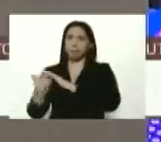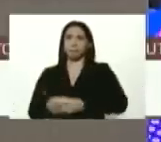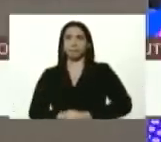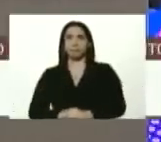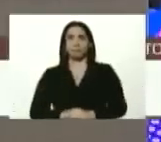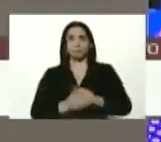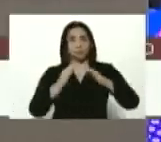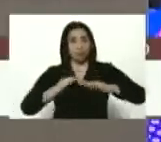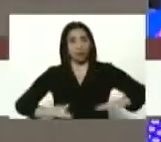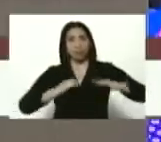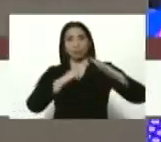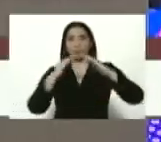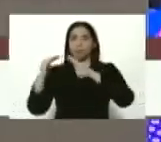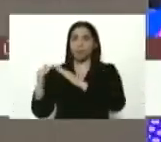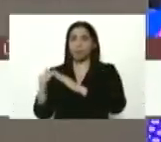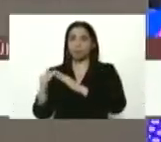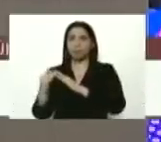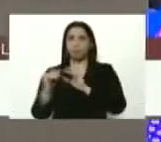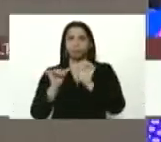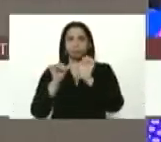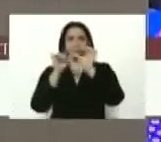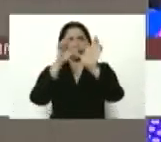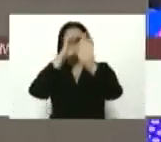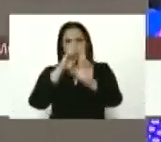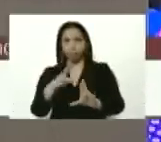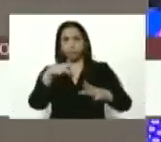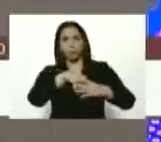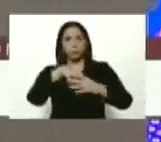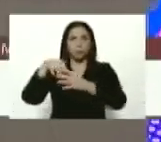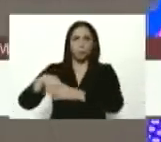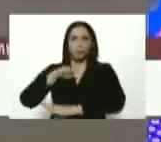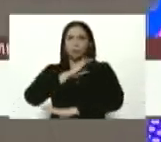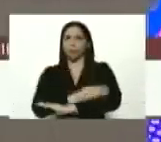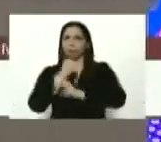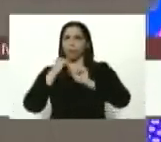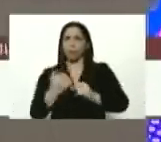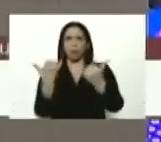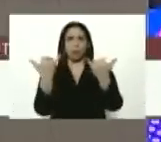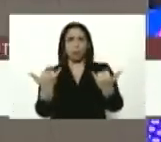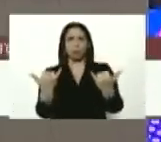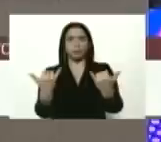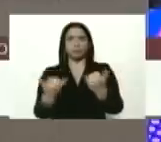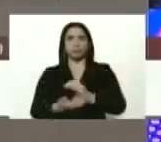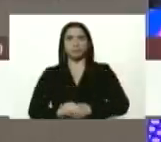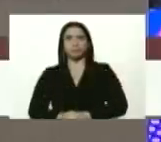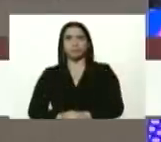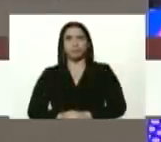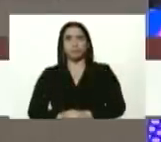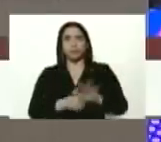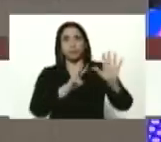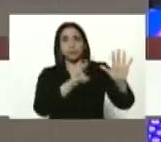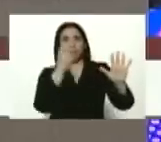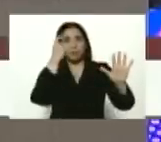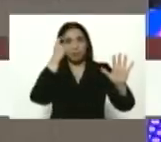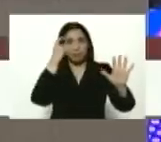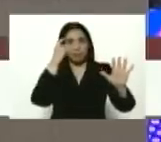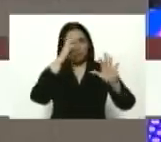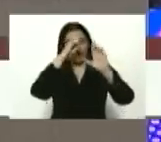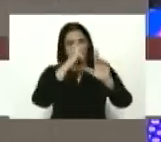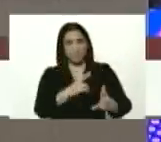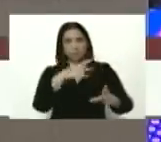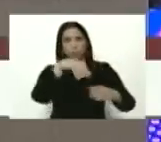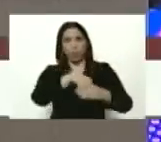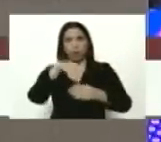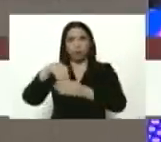nuestra casa, mantener y respetar la cuarentena radical en esta ventana de 7 días de respeto de la